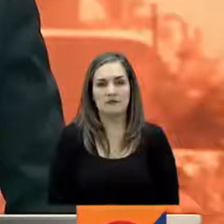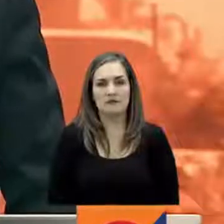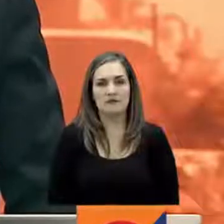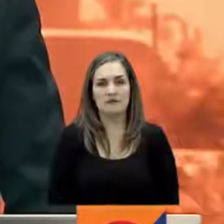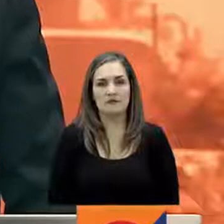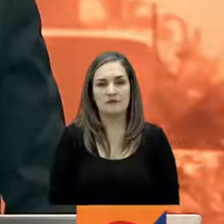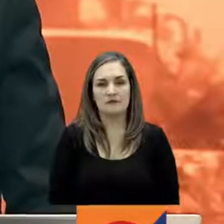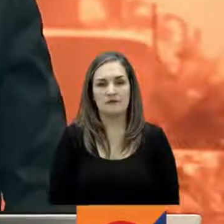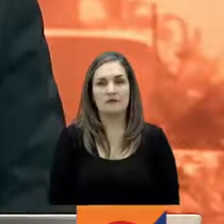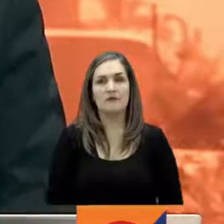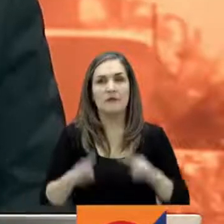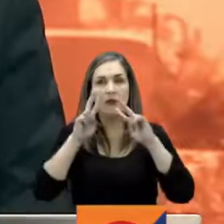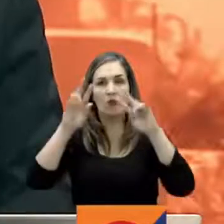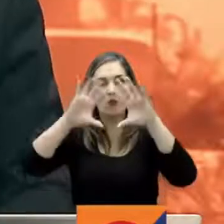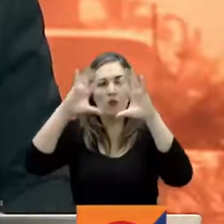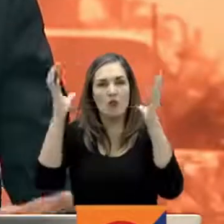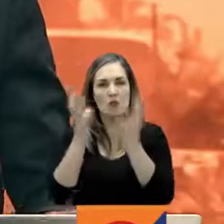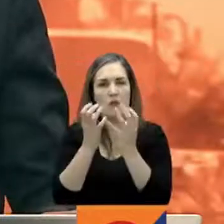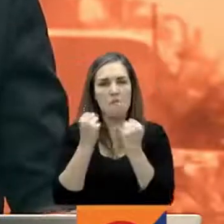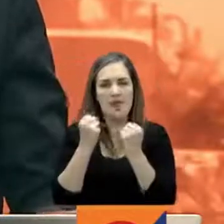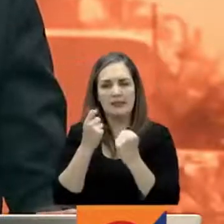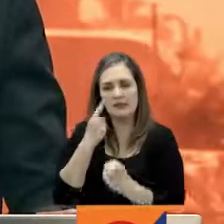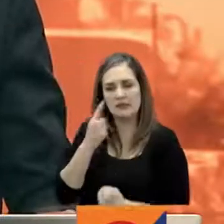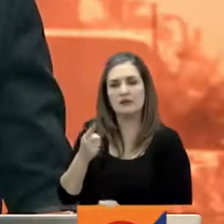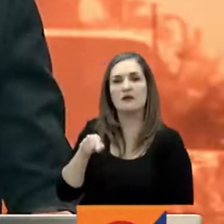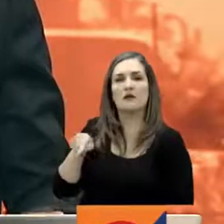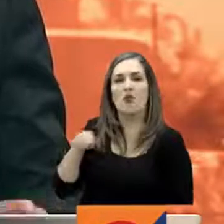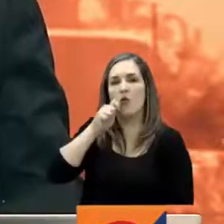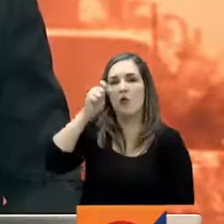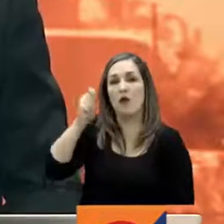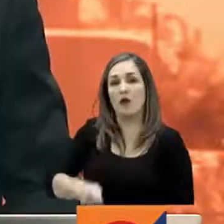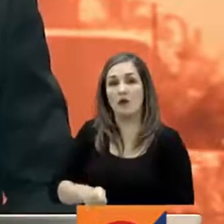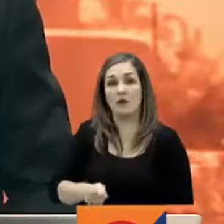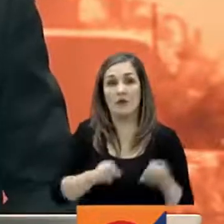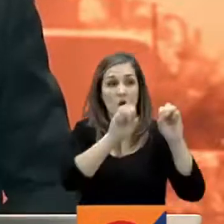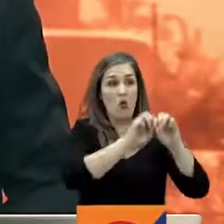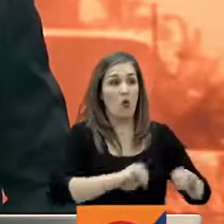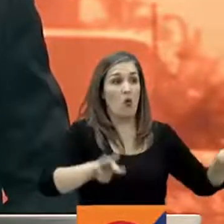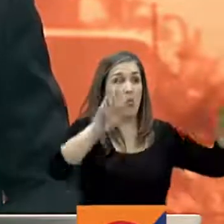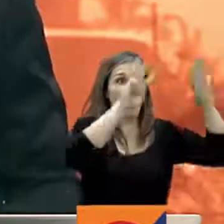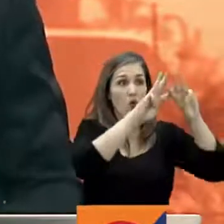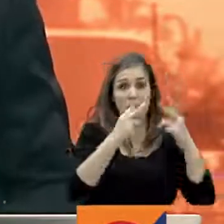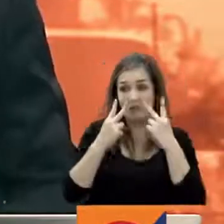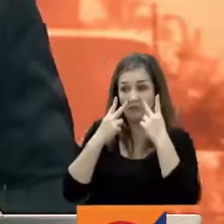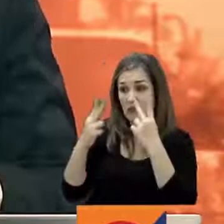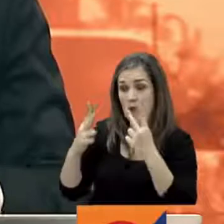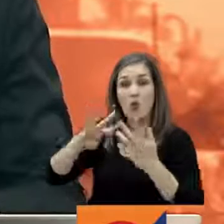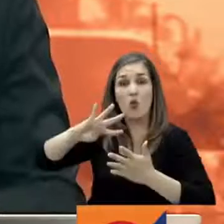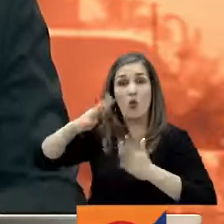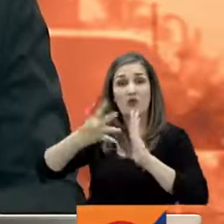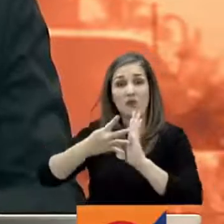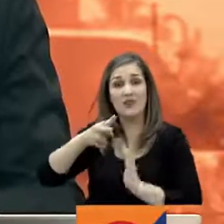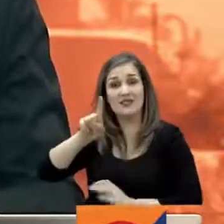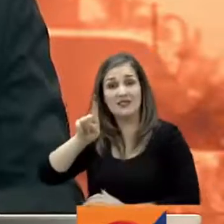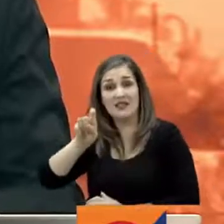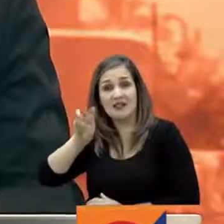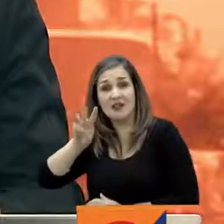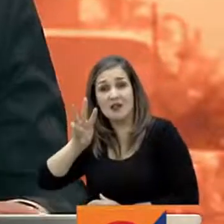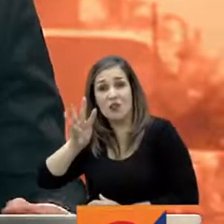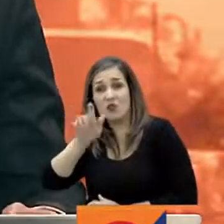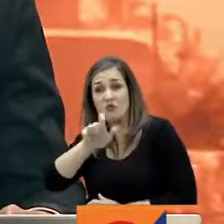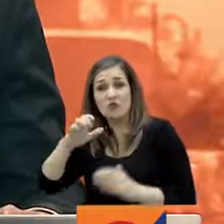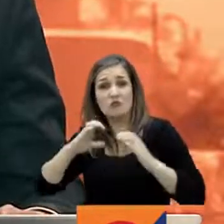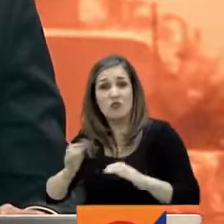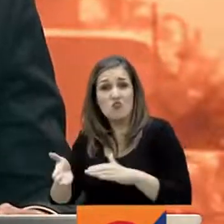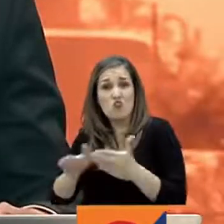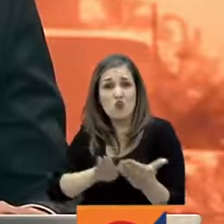Un vistazo al mundo, especialmente en Ucrania, porque mientras Naciones Unidas calcula que 4.634 civiles han muerto en ese país desde el inicio de